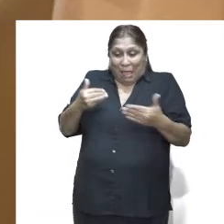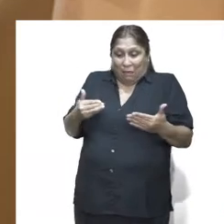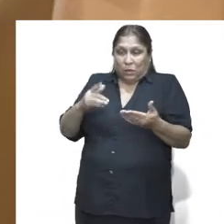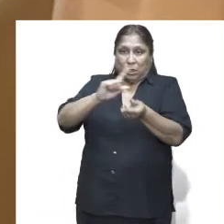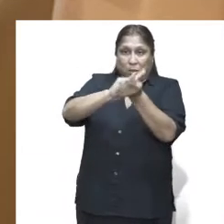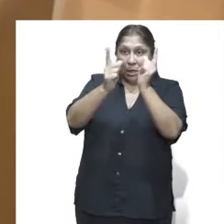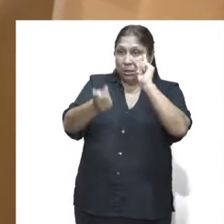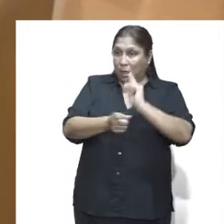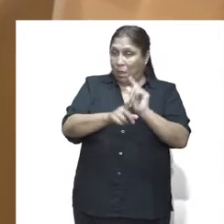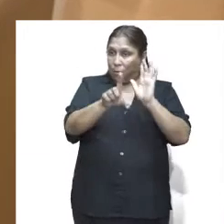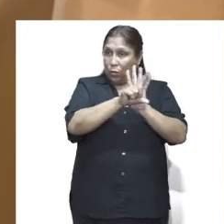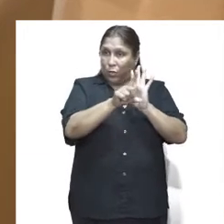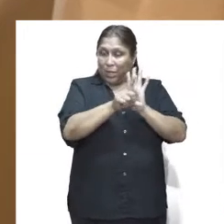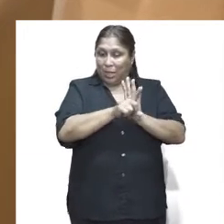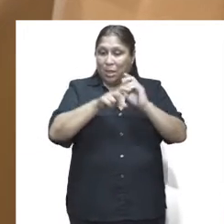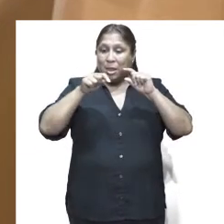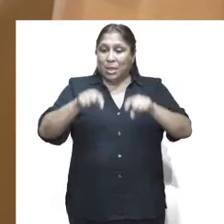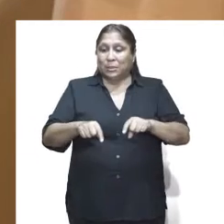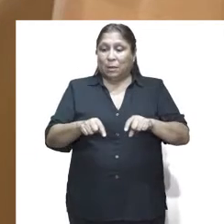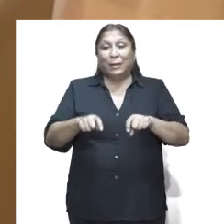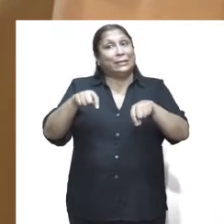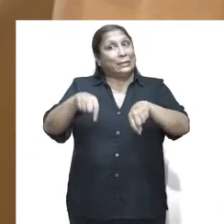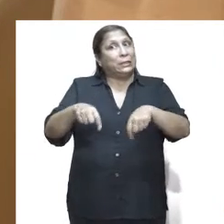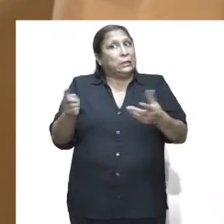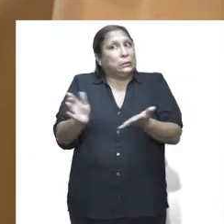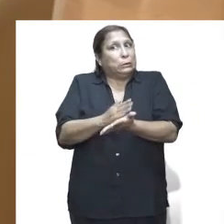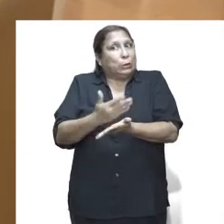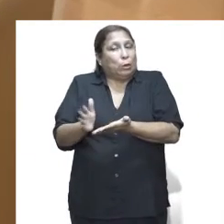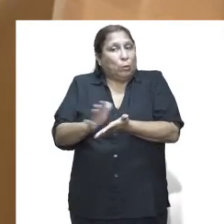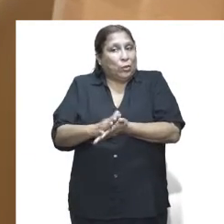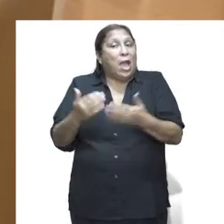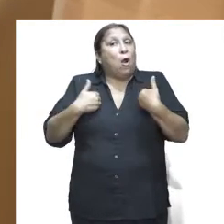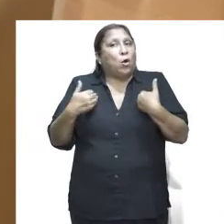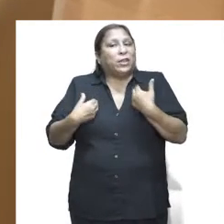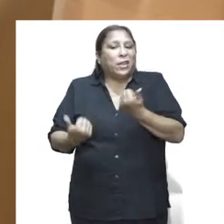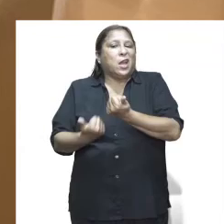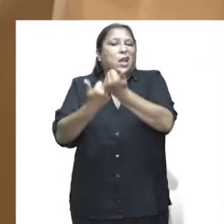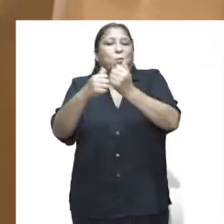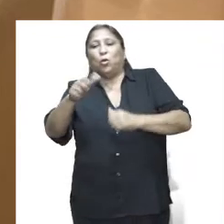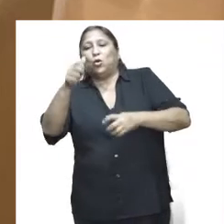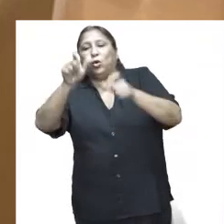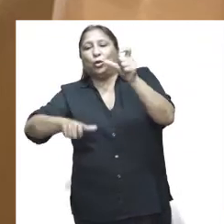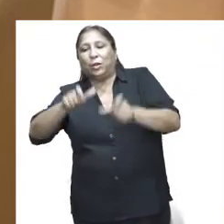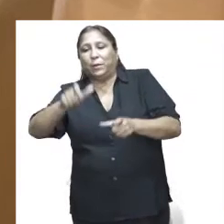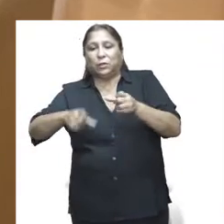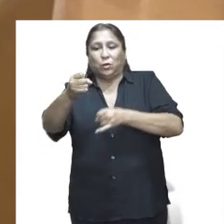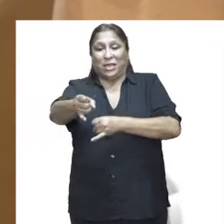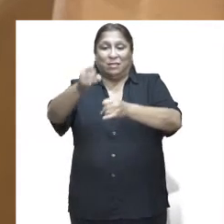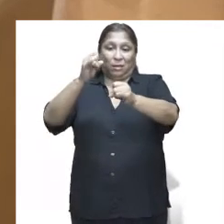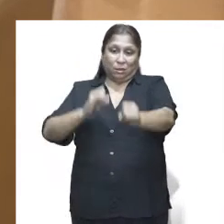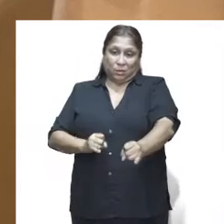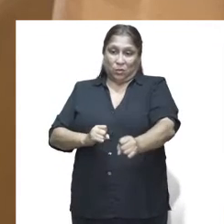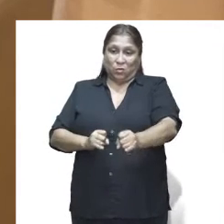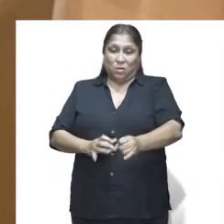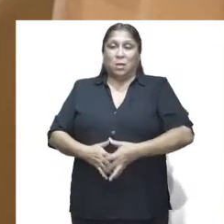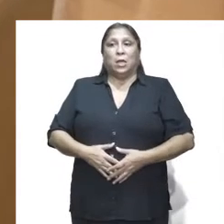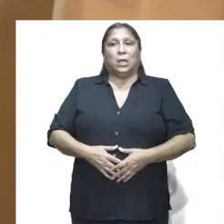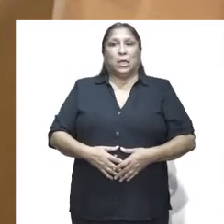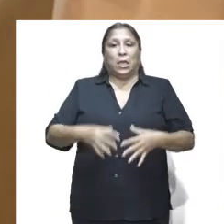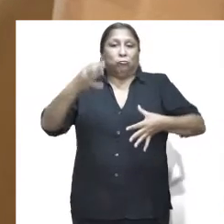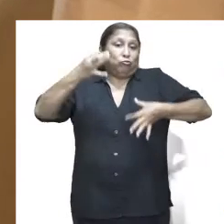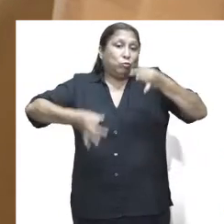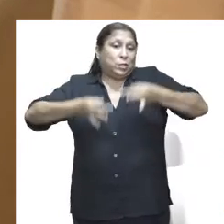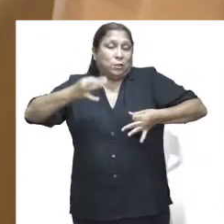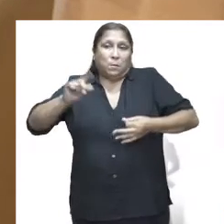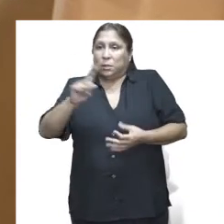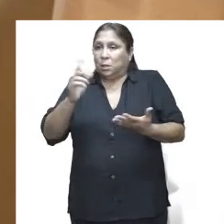modificación estaban en esta situación de interdicción, ¿no? Y que judicialmente todavía no se les da